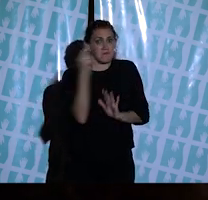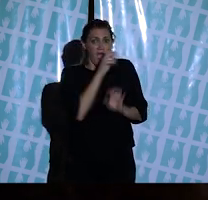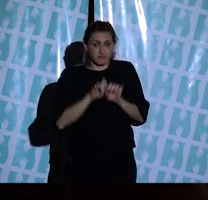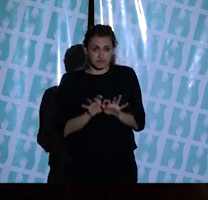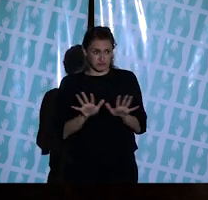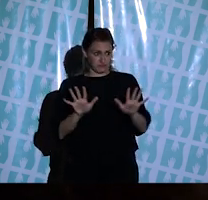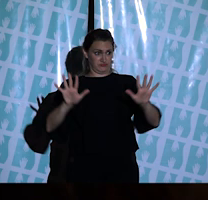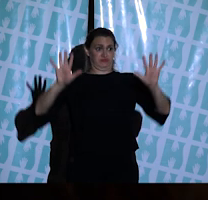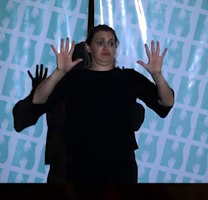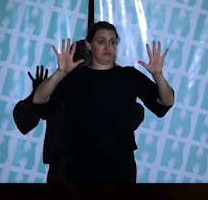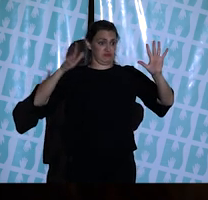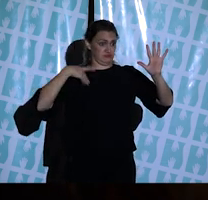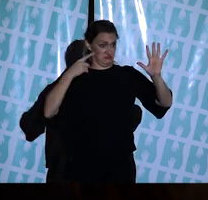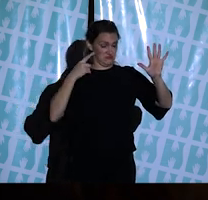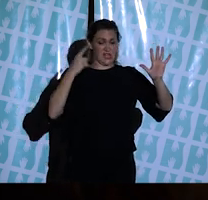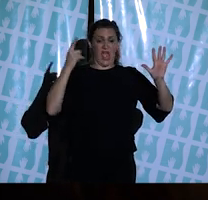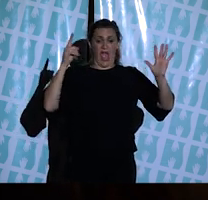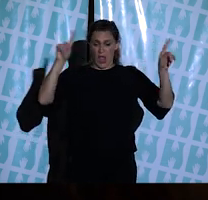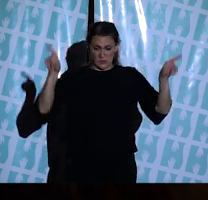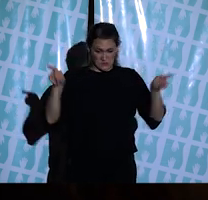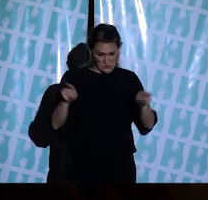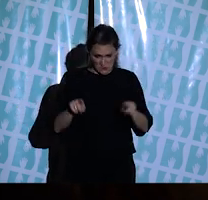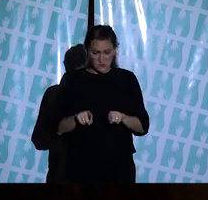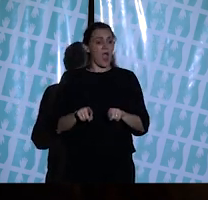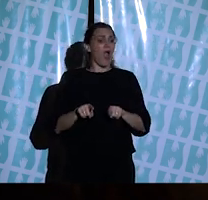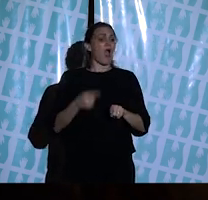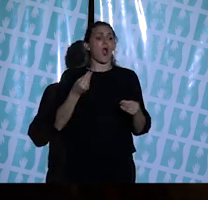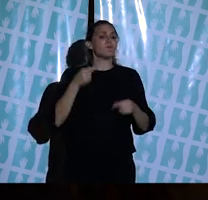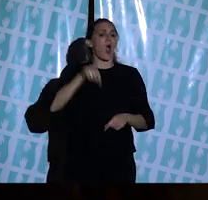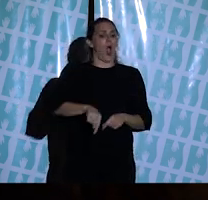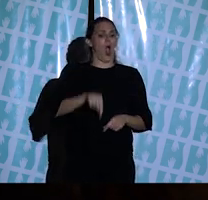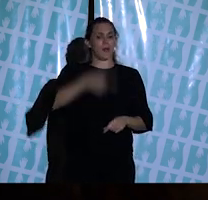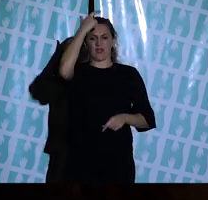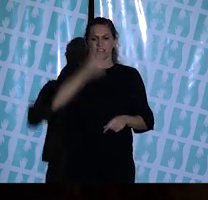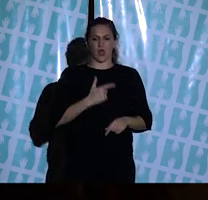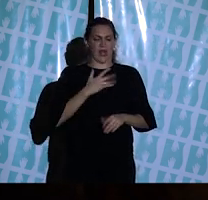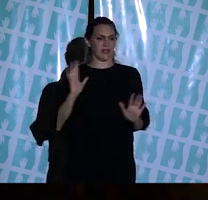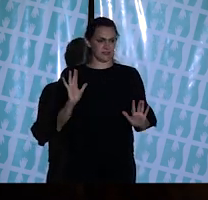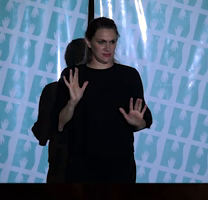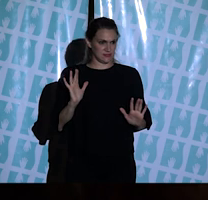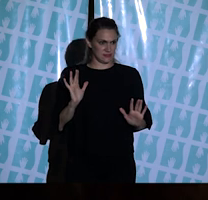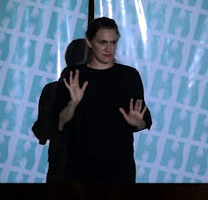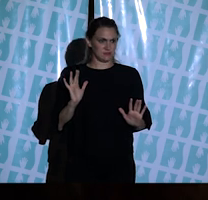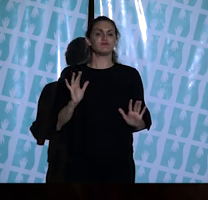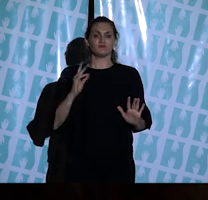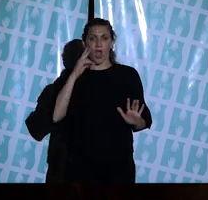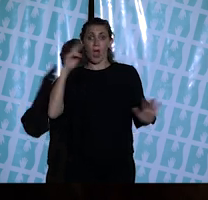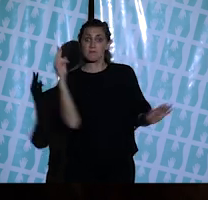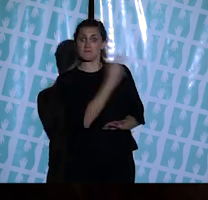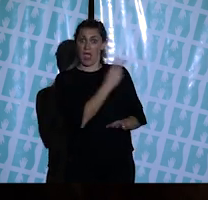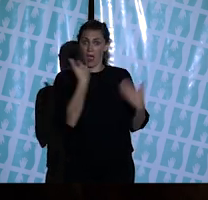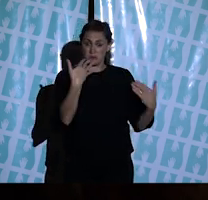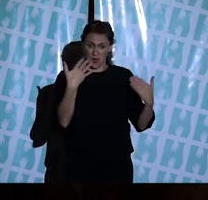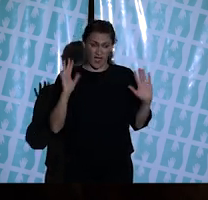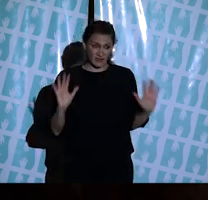que nosotros lleguemos hasta donde estamos como seres humanos. Y aquí vemos que nosotros venimos